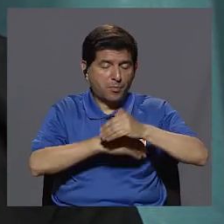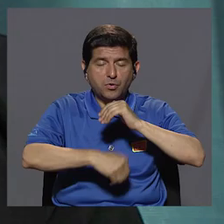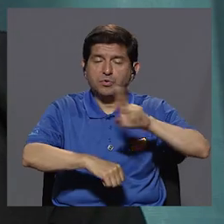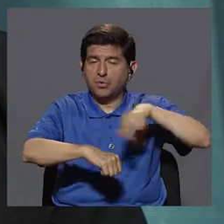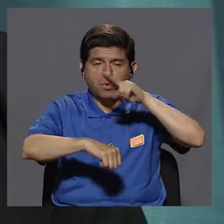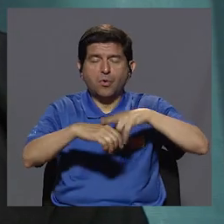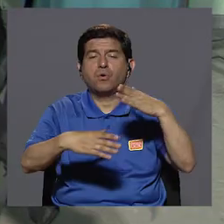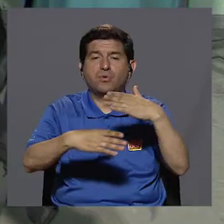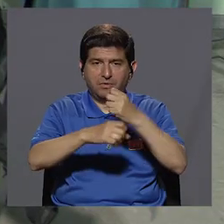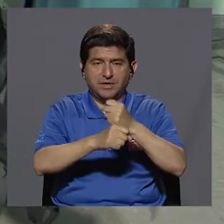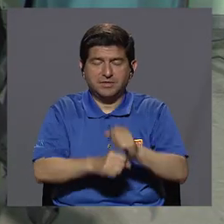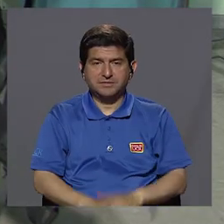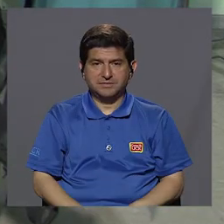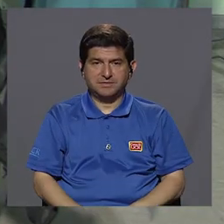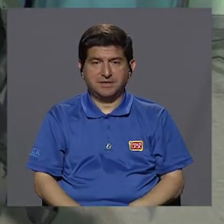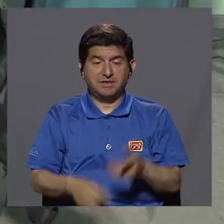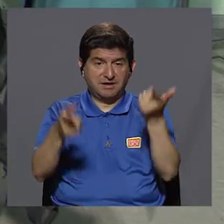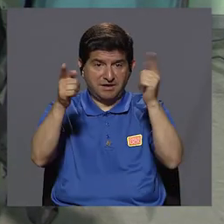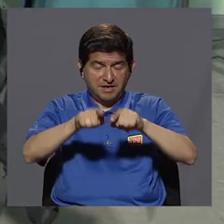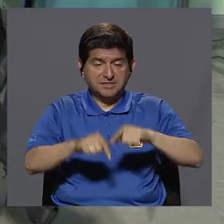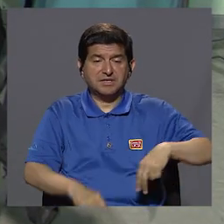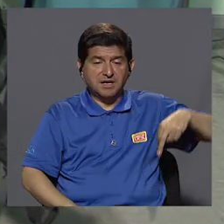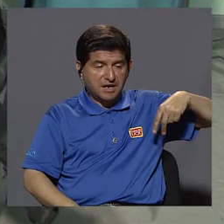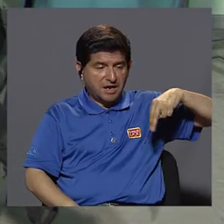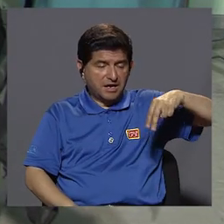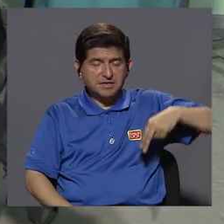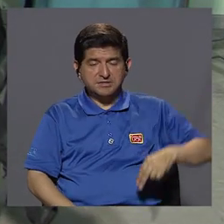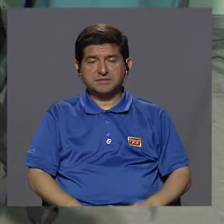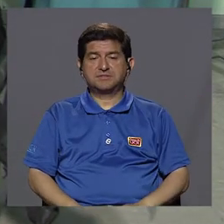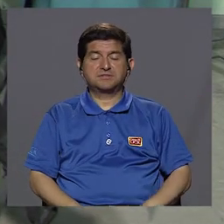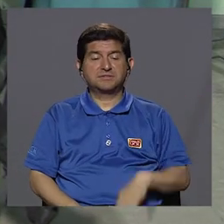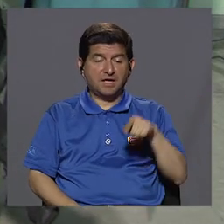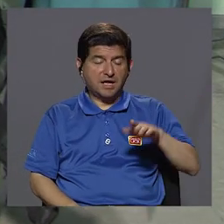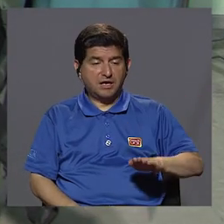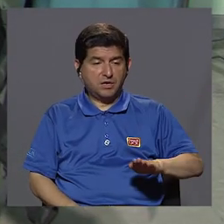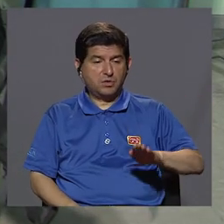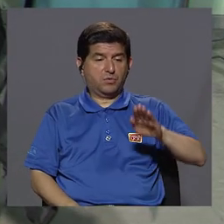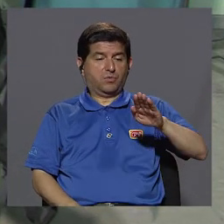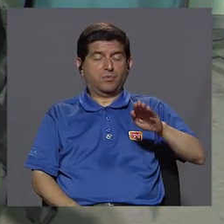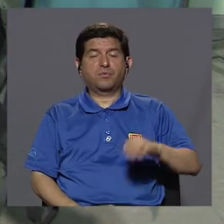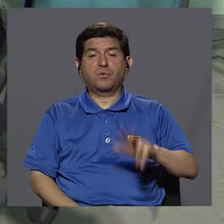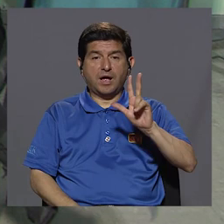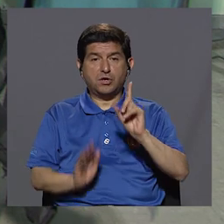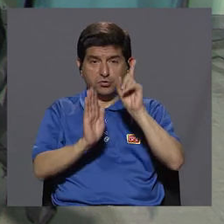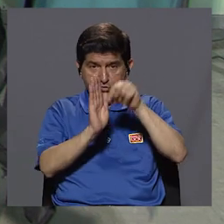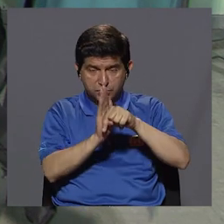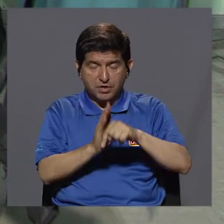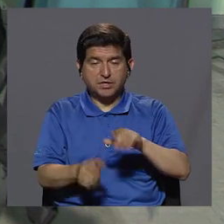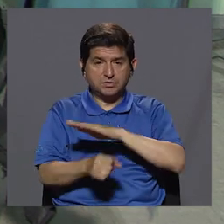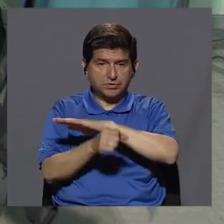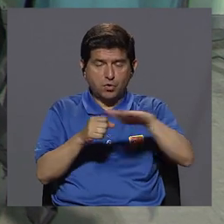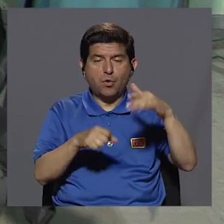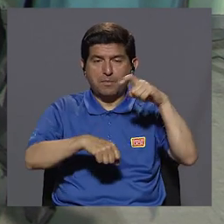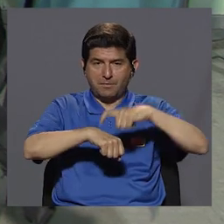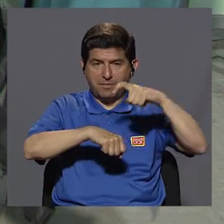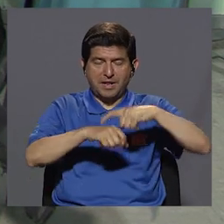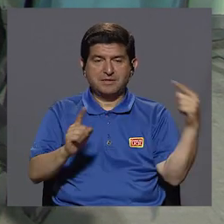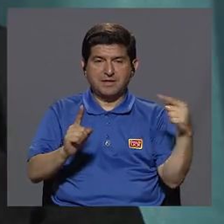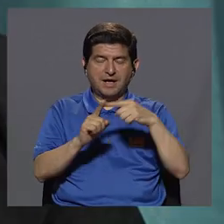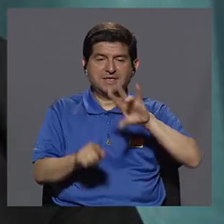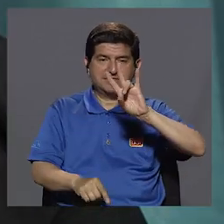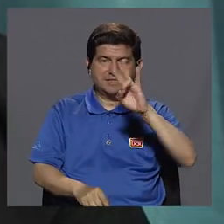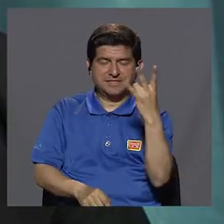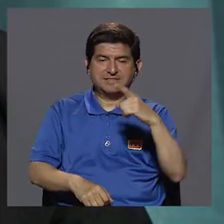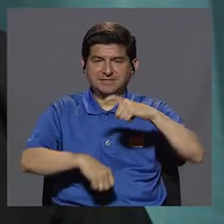utilizamos que es un protocolo en banda a cierta velocidad y cierta inclinación que cada tres minutos tanto etapas hasta llegar a la